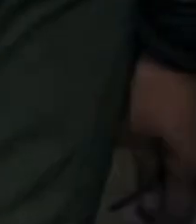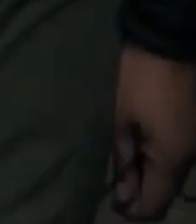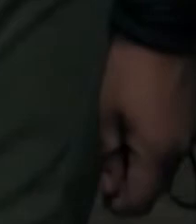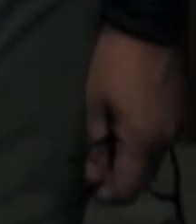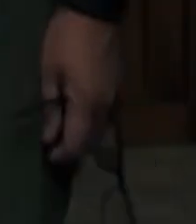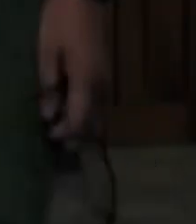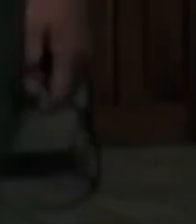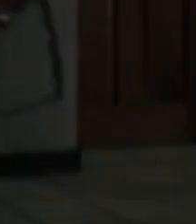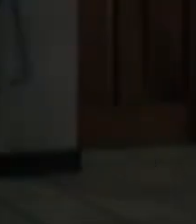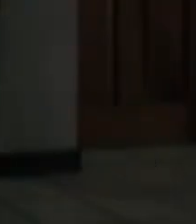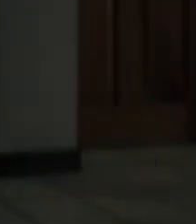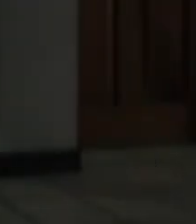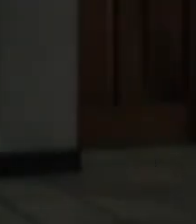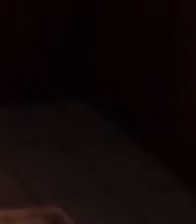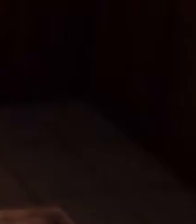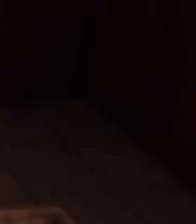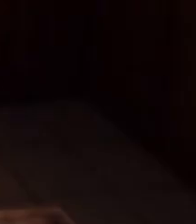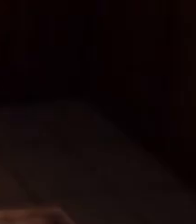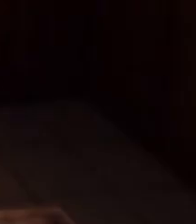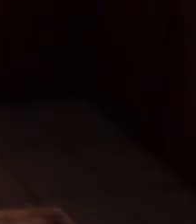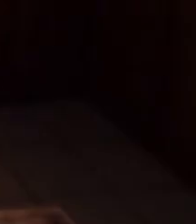En Cine en Cortos,